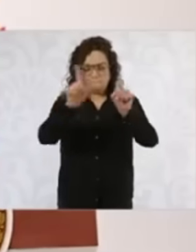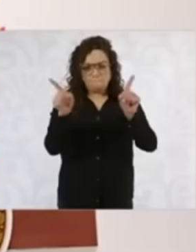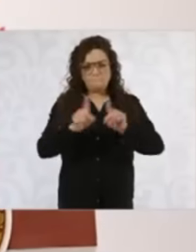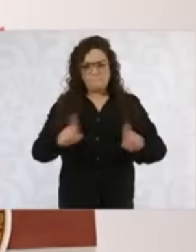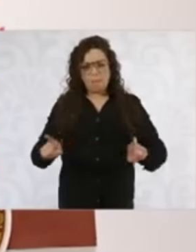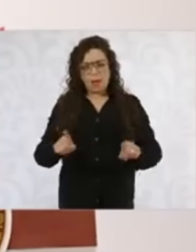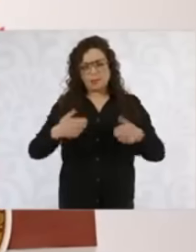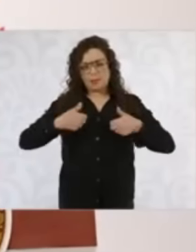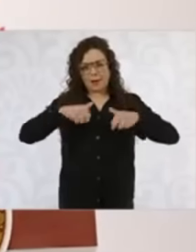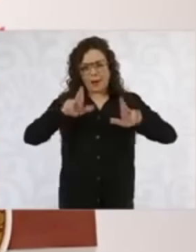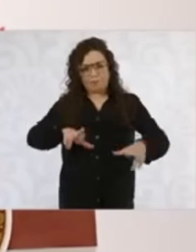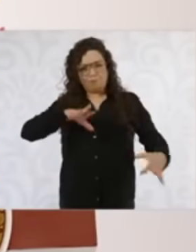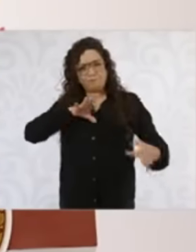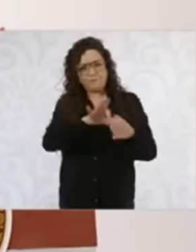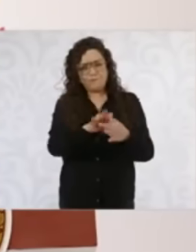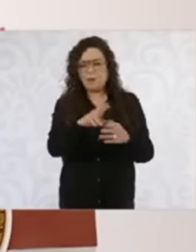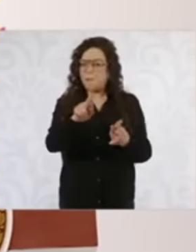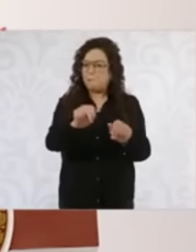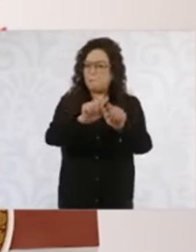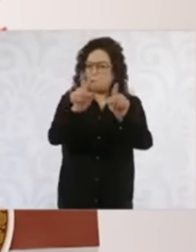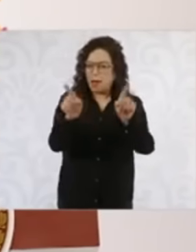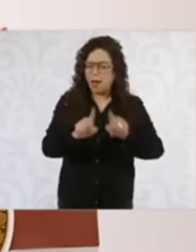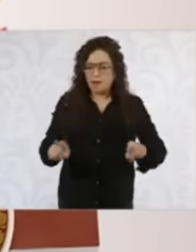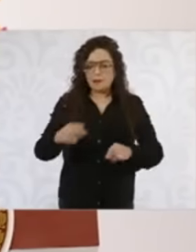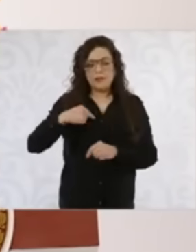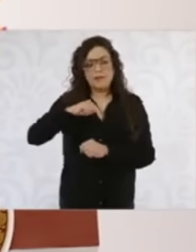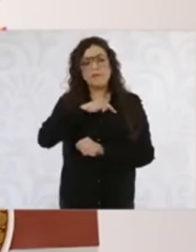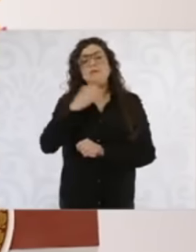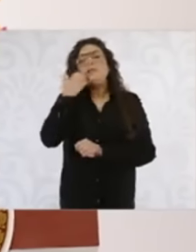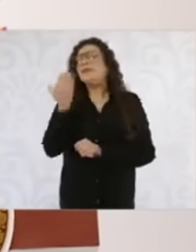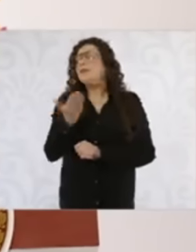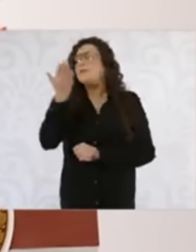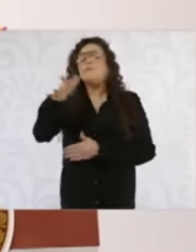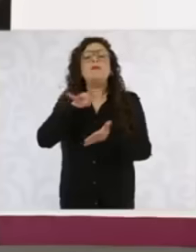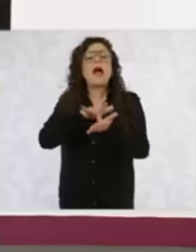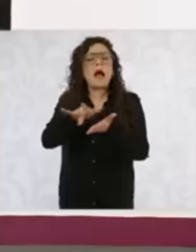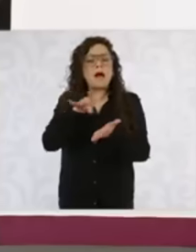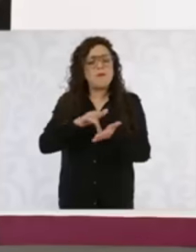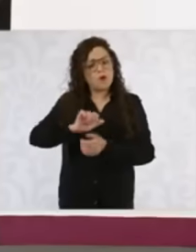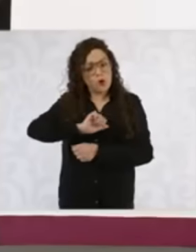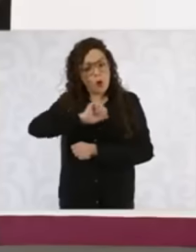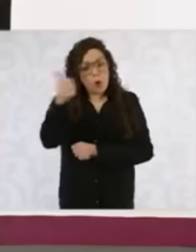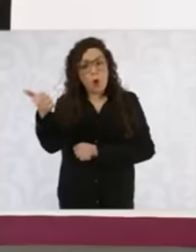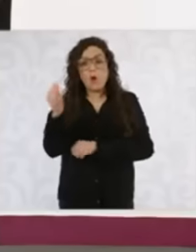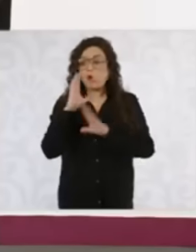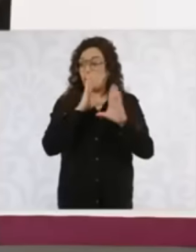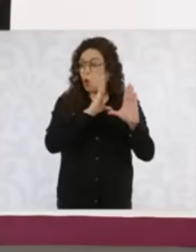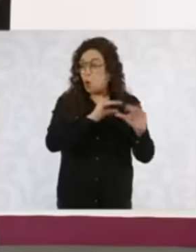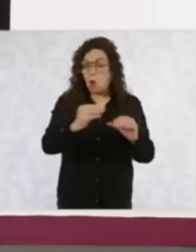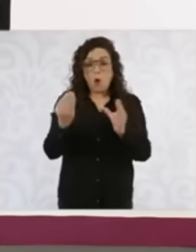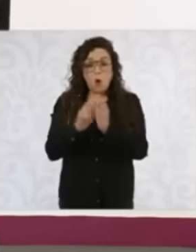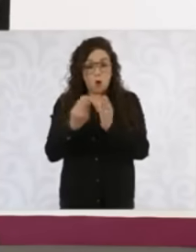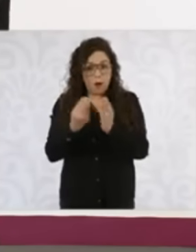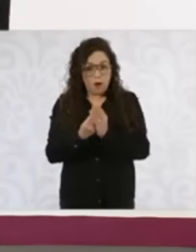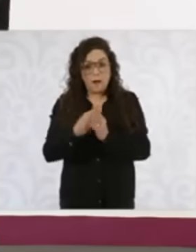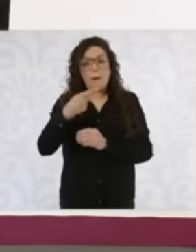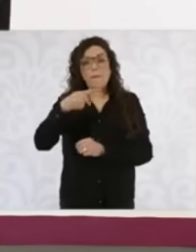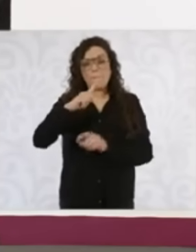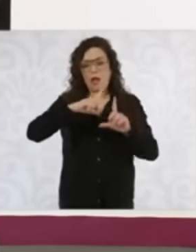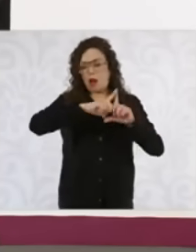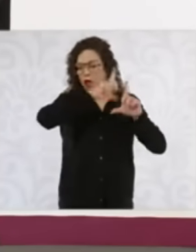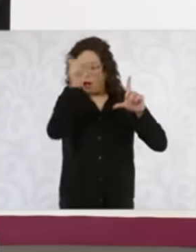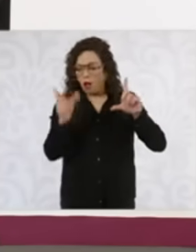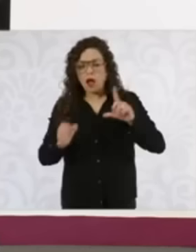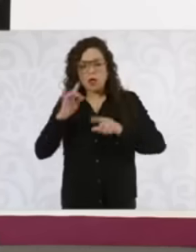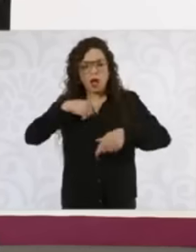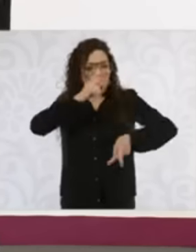alarmistas. Si tienen dudas, consulten con expertos o acérquense a las instituciones correspondientes. En conclusión, mis queridos